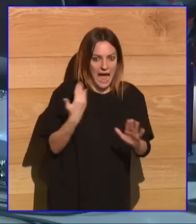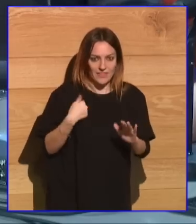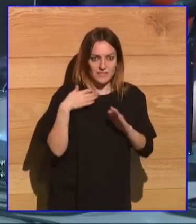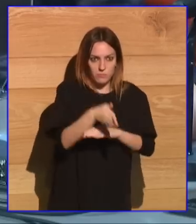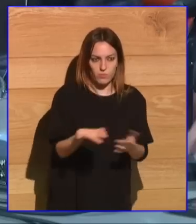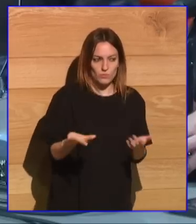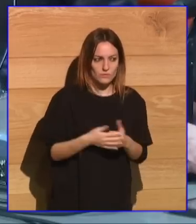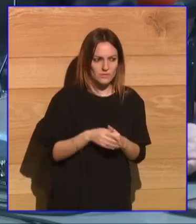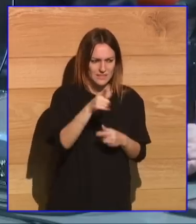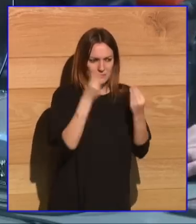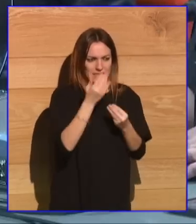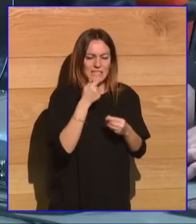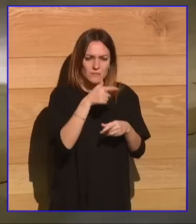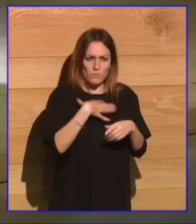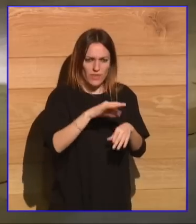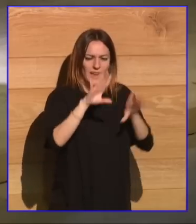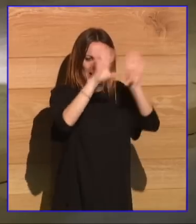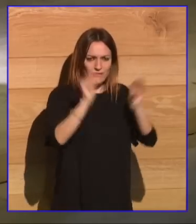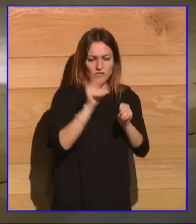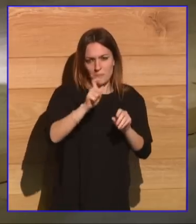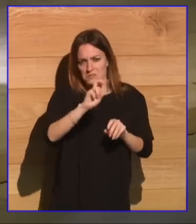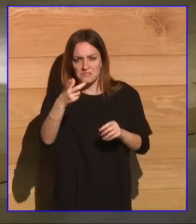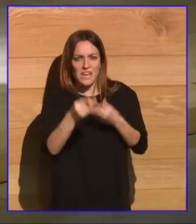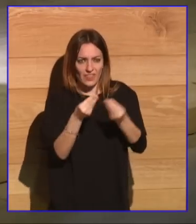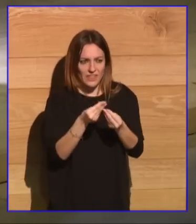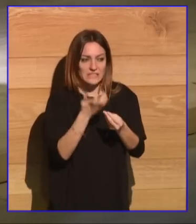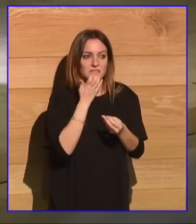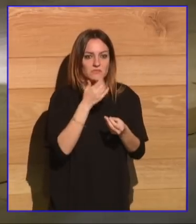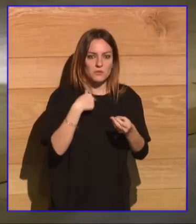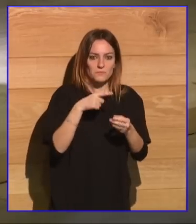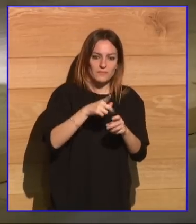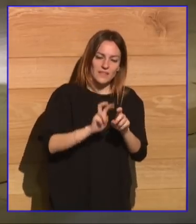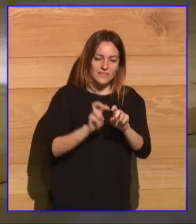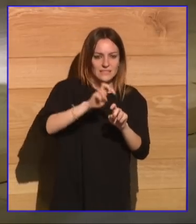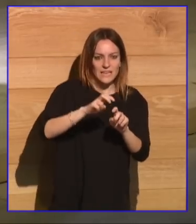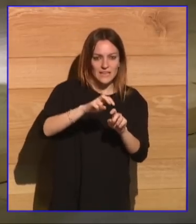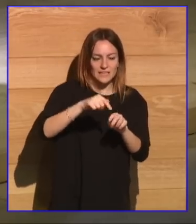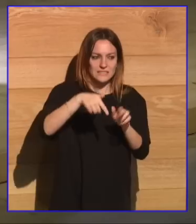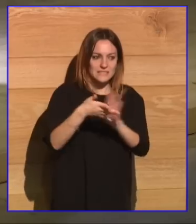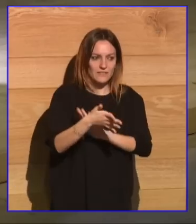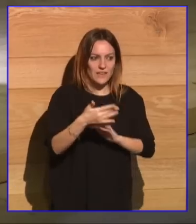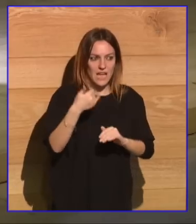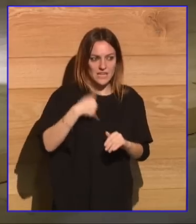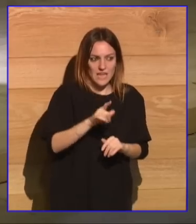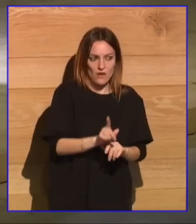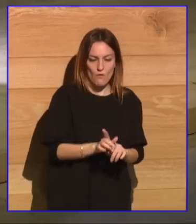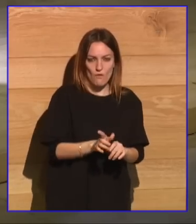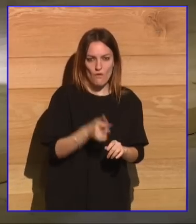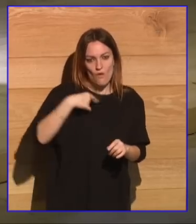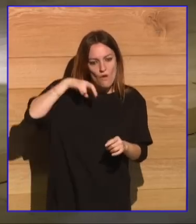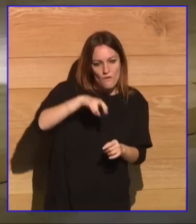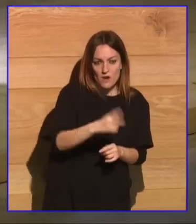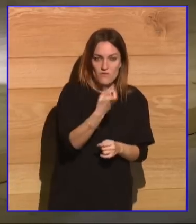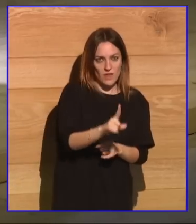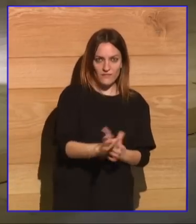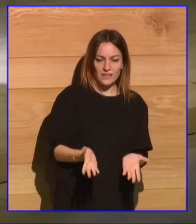¿Y tú crees que es una reflexión, por ejemplo, que haría Norma Duval? Diría, si me pongo al pie de la escalera, ya no... Ya no tengo que